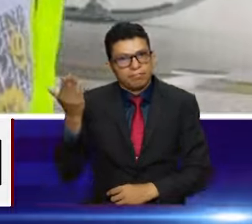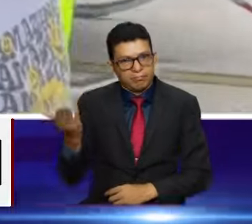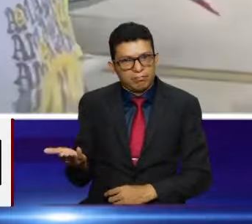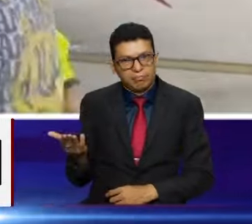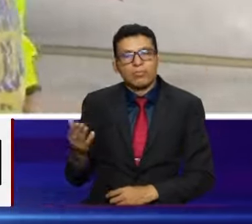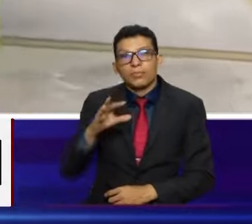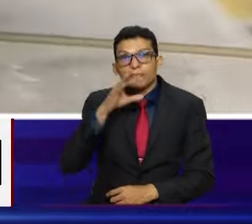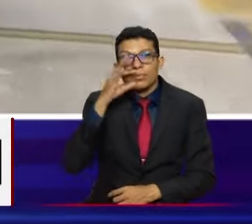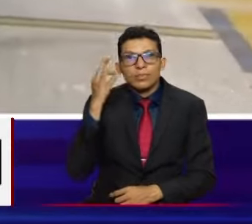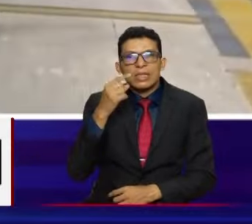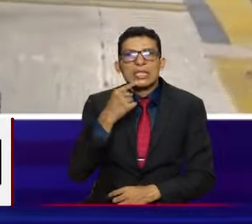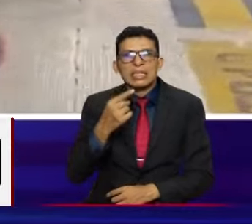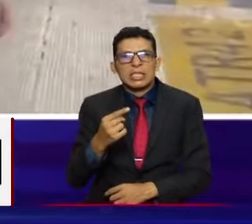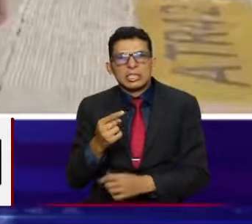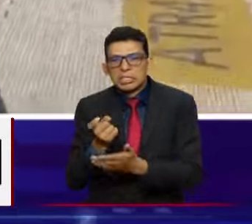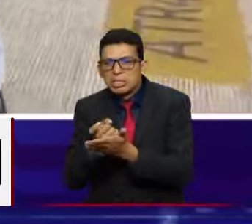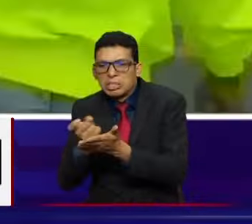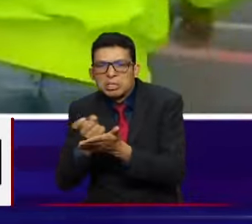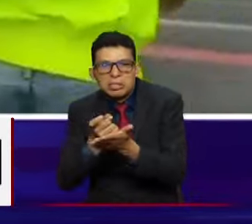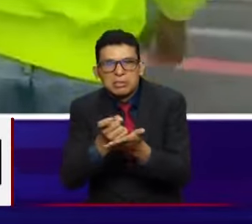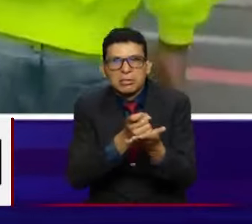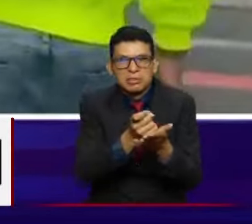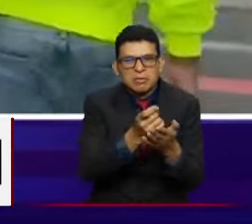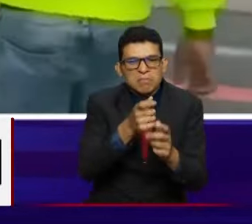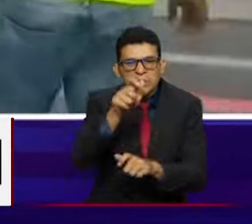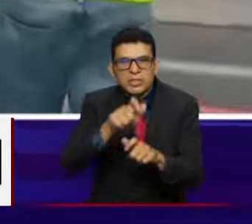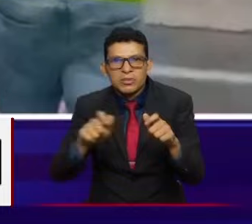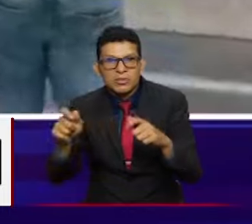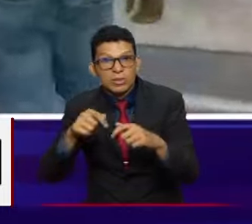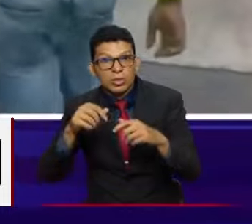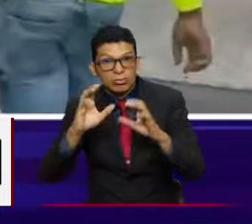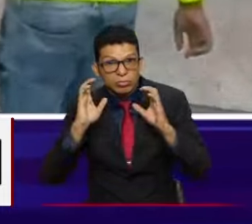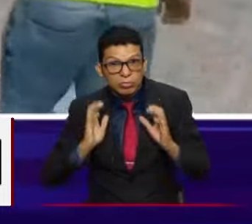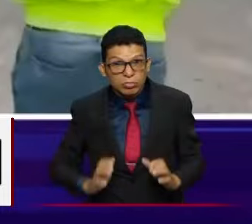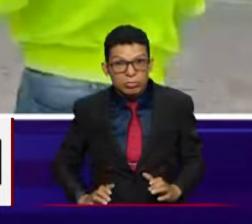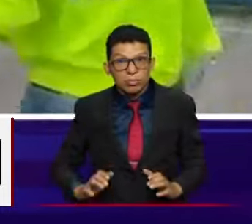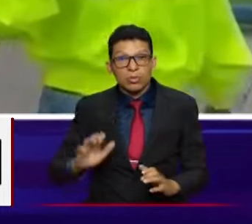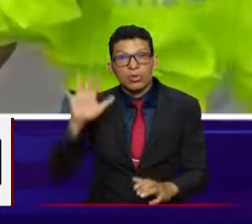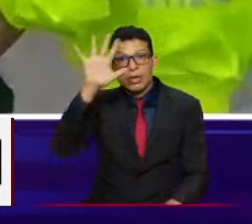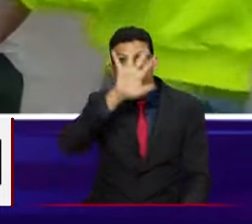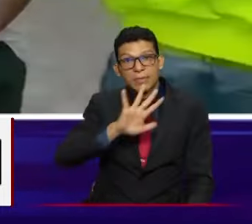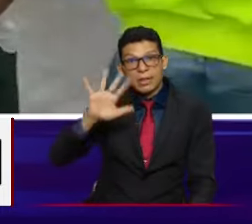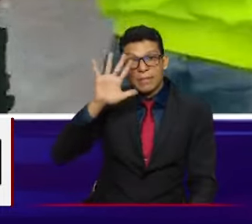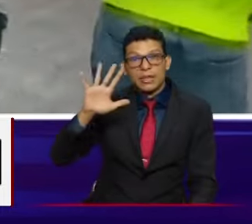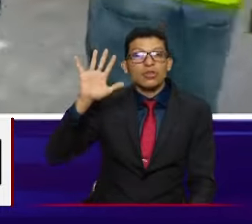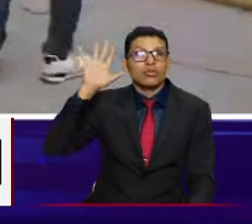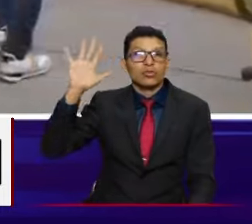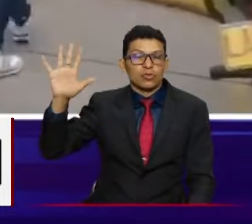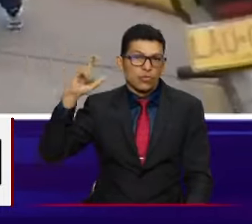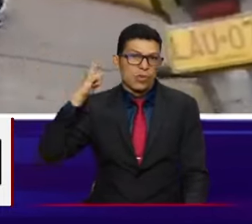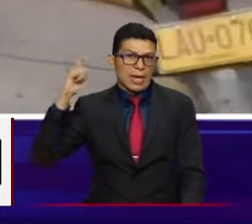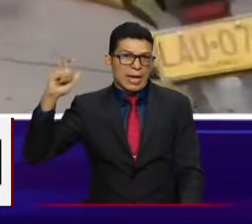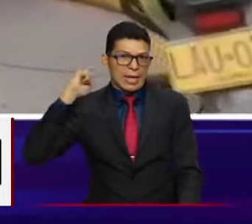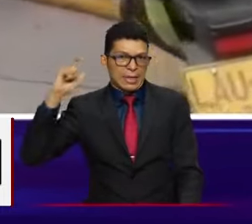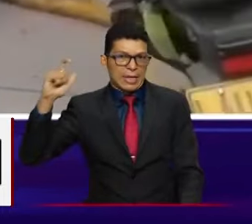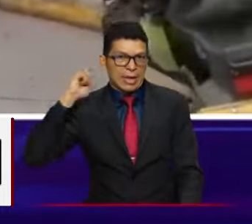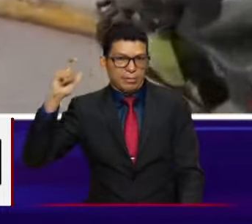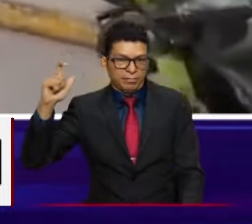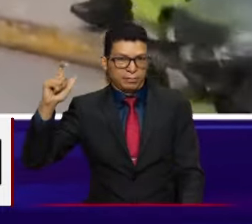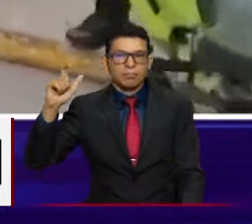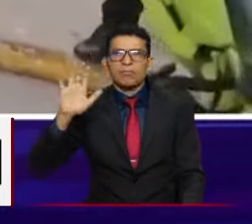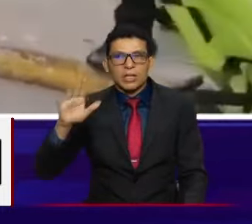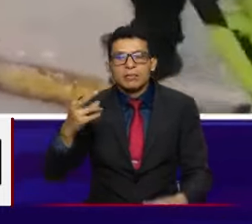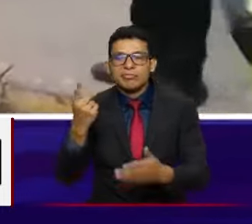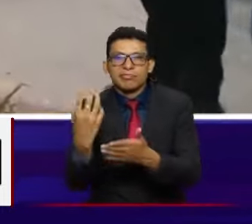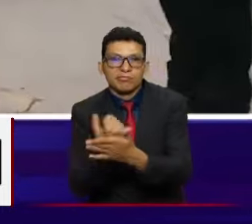es señalado de amedrentar a ciudadanos y comerciantes en el departamento del Caquetá con el fin de financiar esa